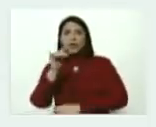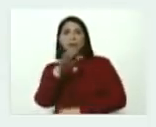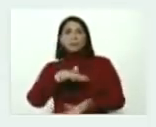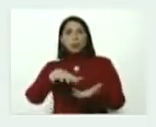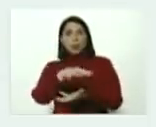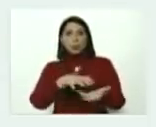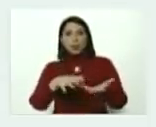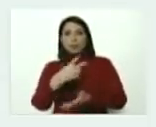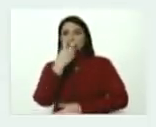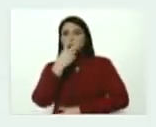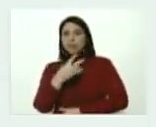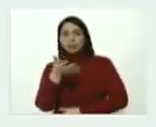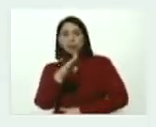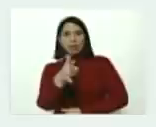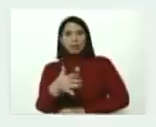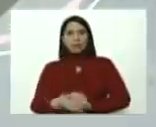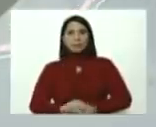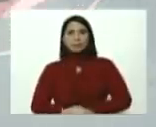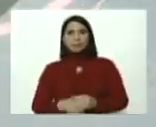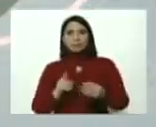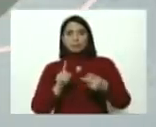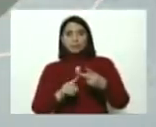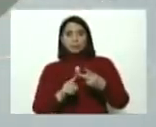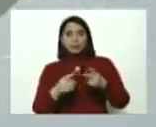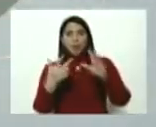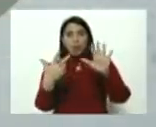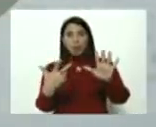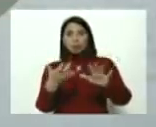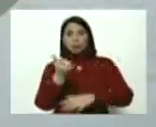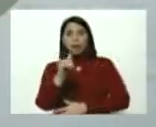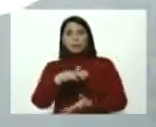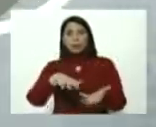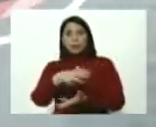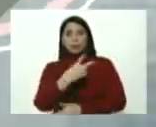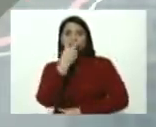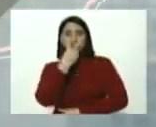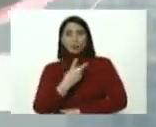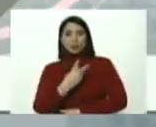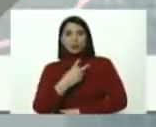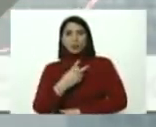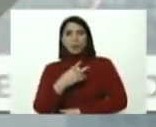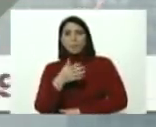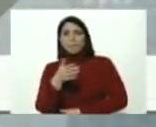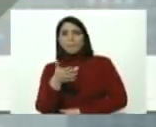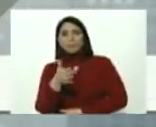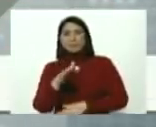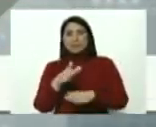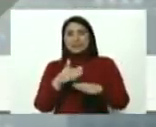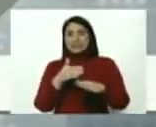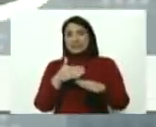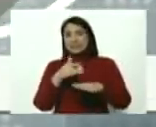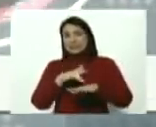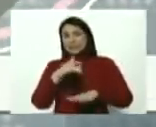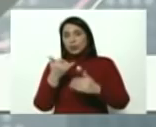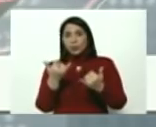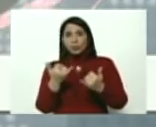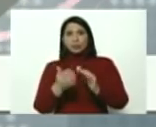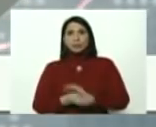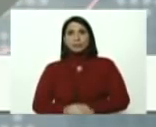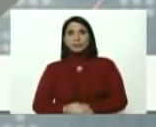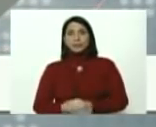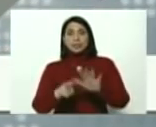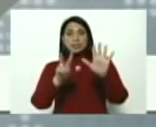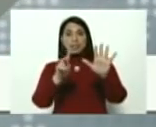respiratoria aguda leve, 8 presentan insuficiencia respiratoria aguda moderada, y actualmente tenemos